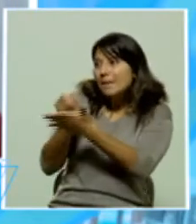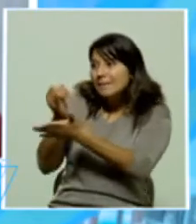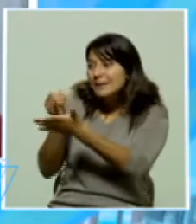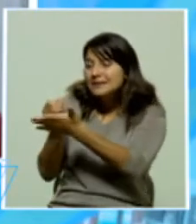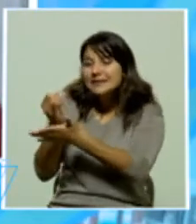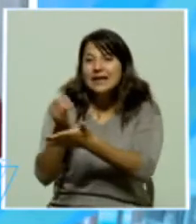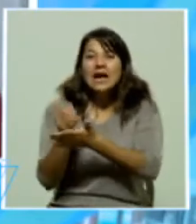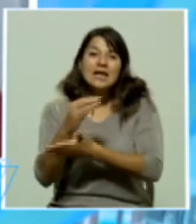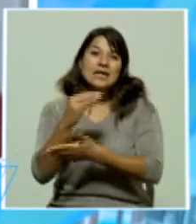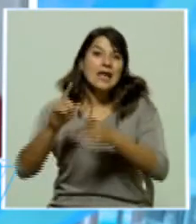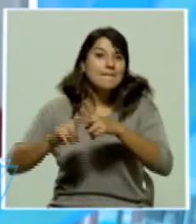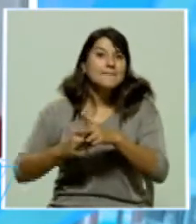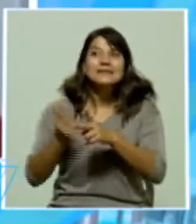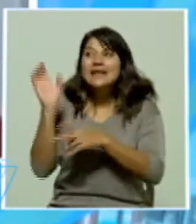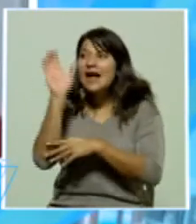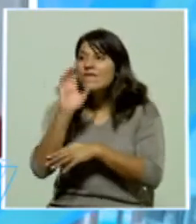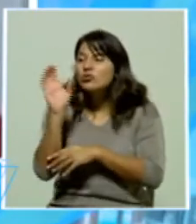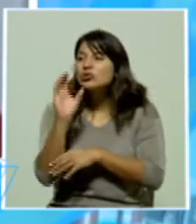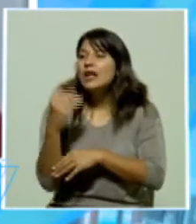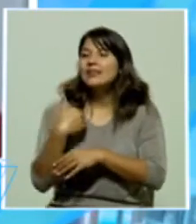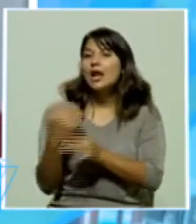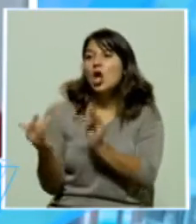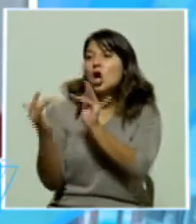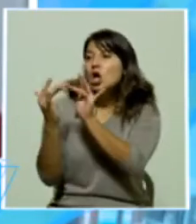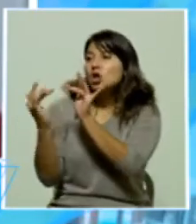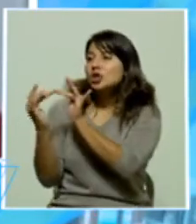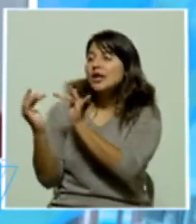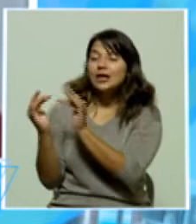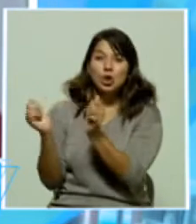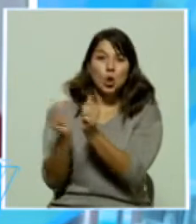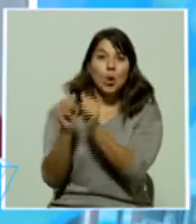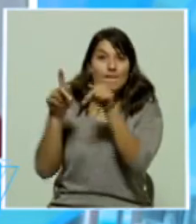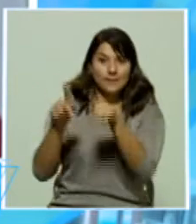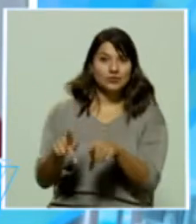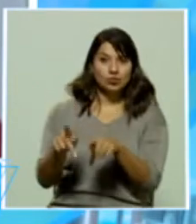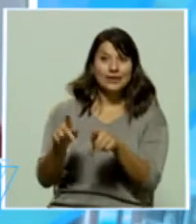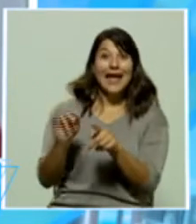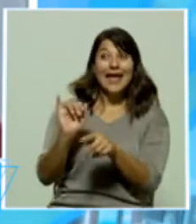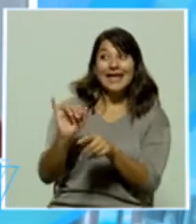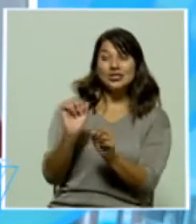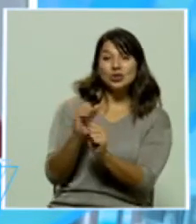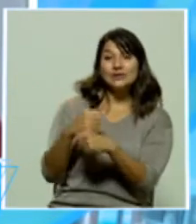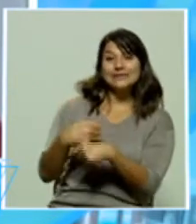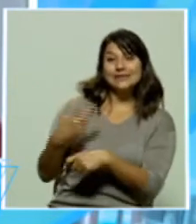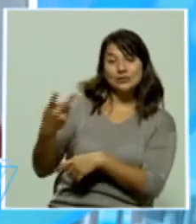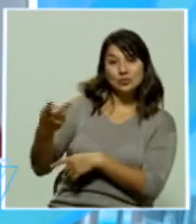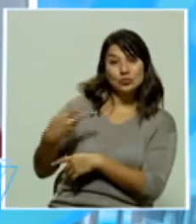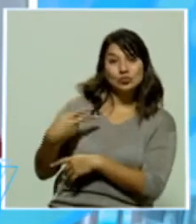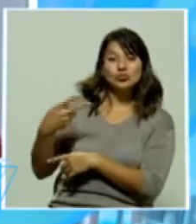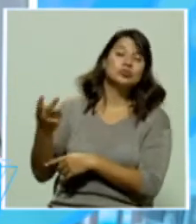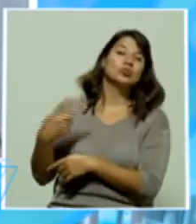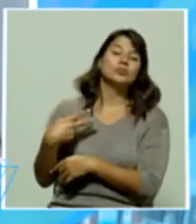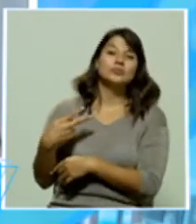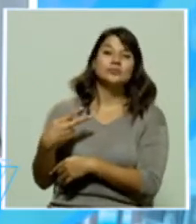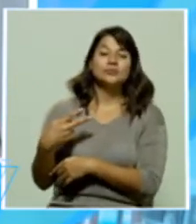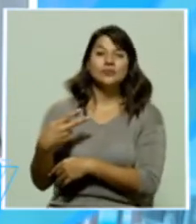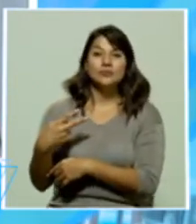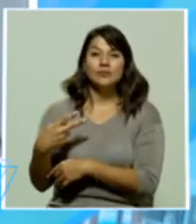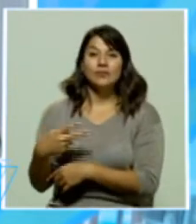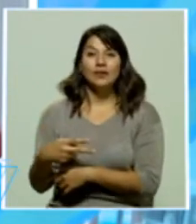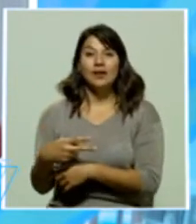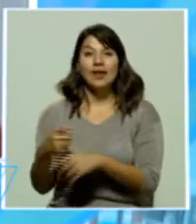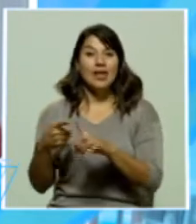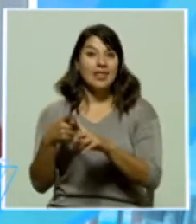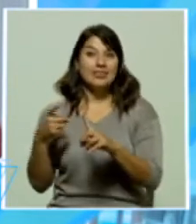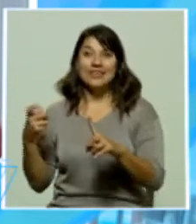y empezar a buscar a las personas. En eso estuvimos Randall y yo básicamente